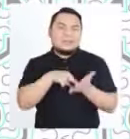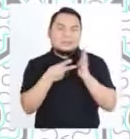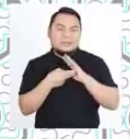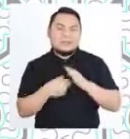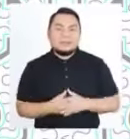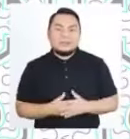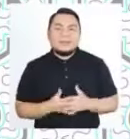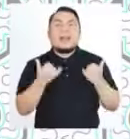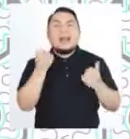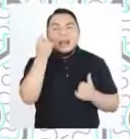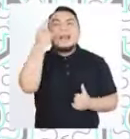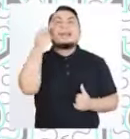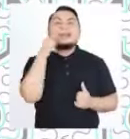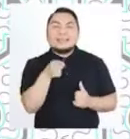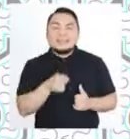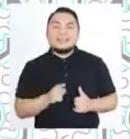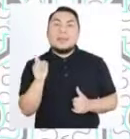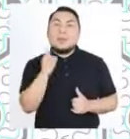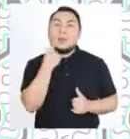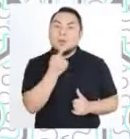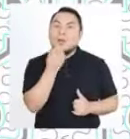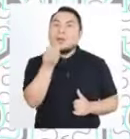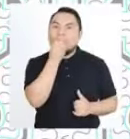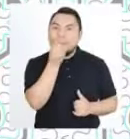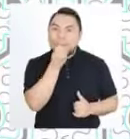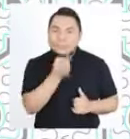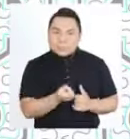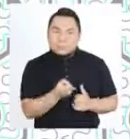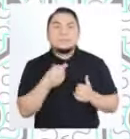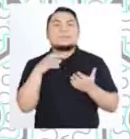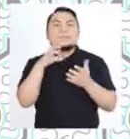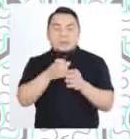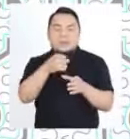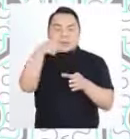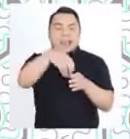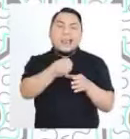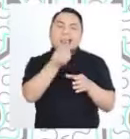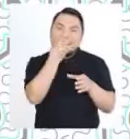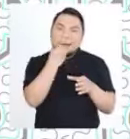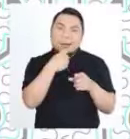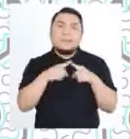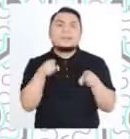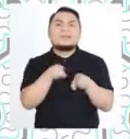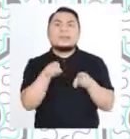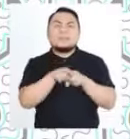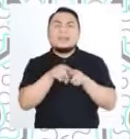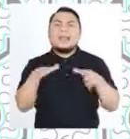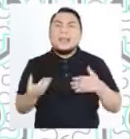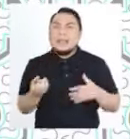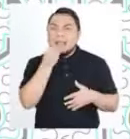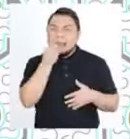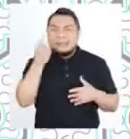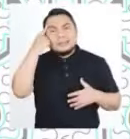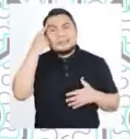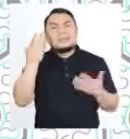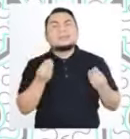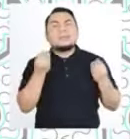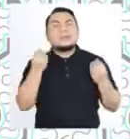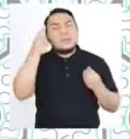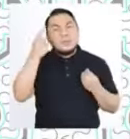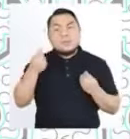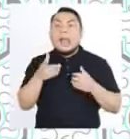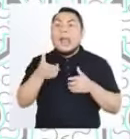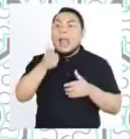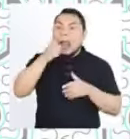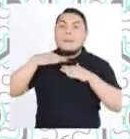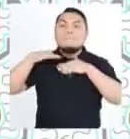que significaban. Yo me di cuenta de que no solo comemos lo que está envasado, también hay comida natural que sale